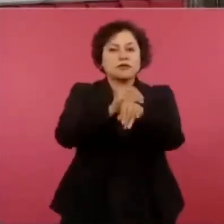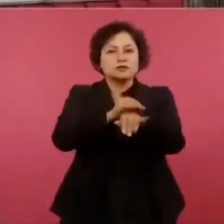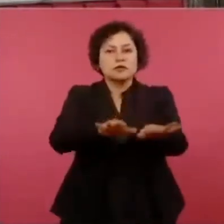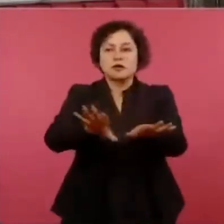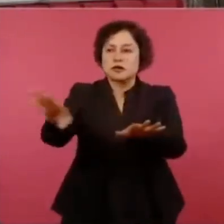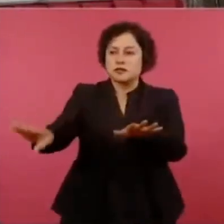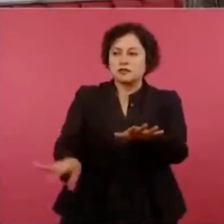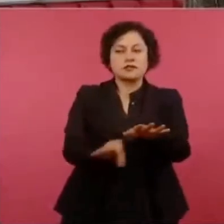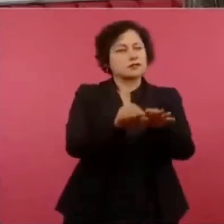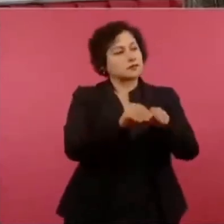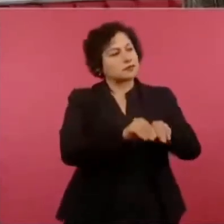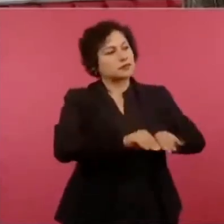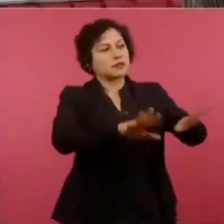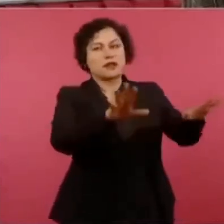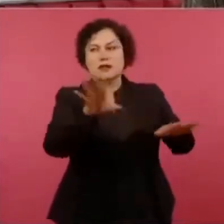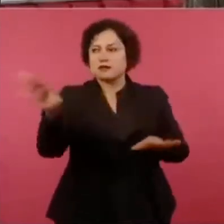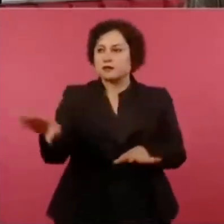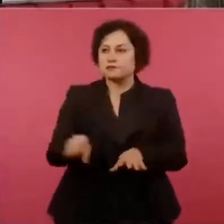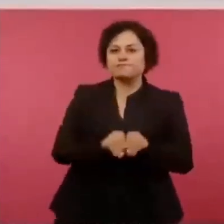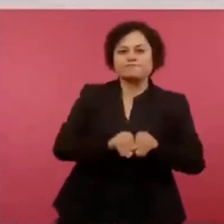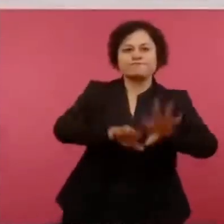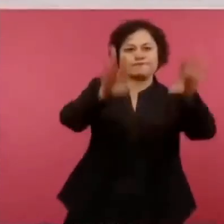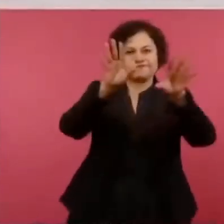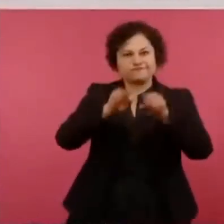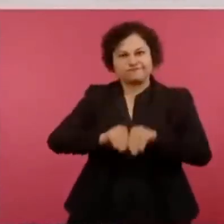hay más politización.